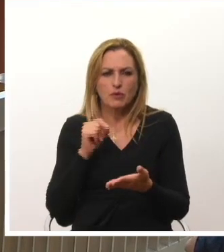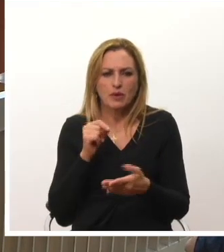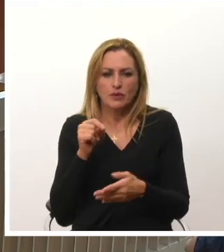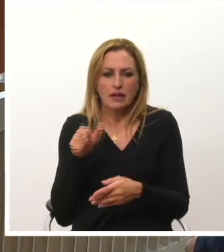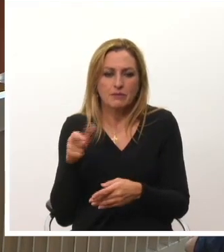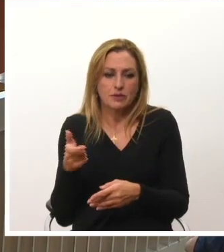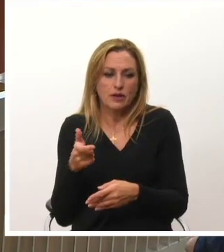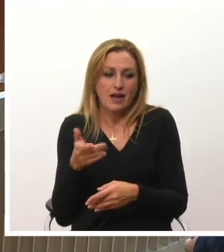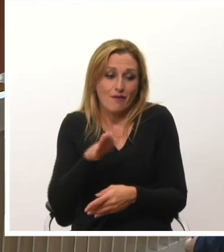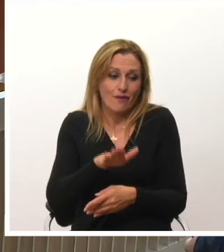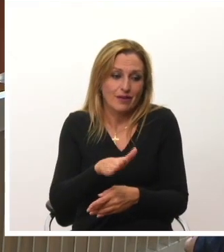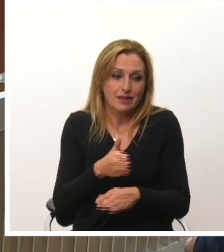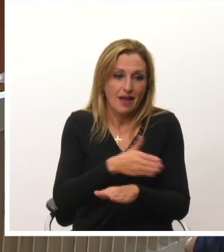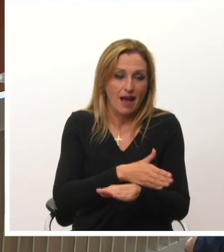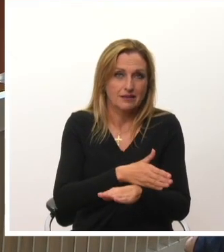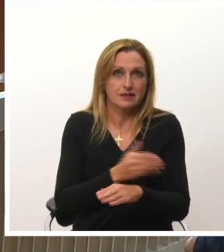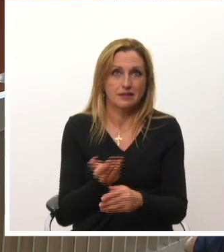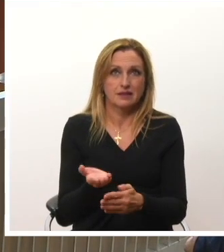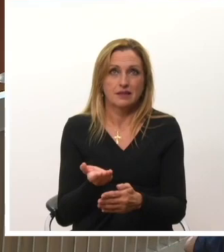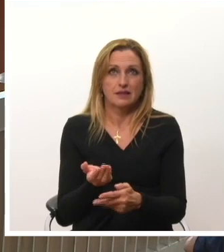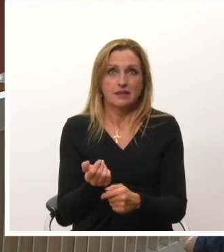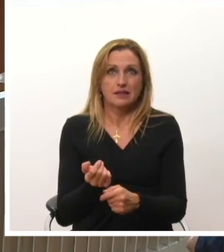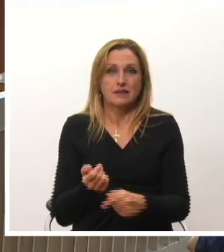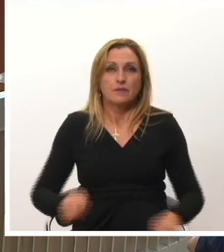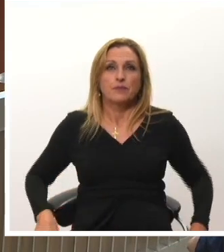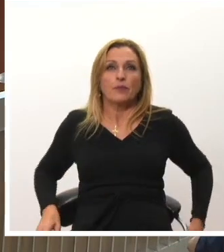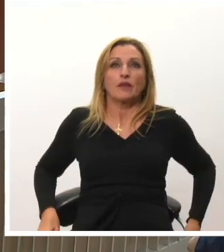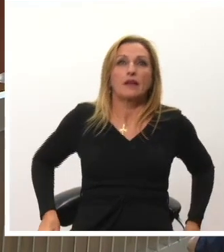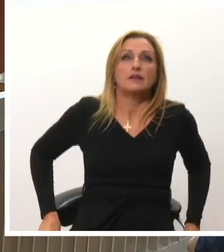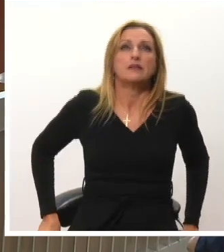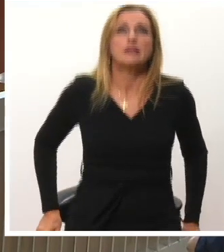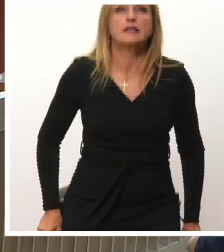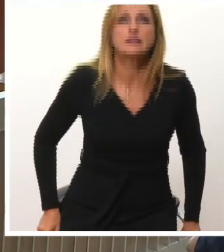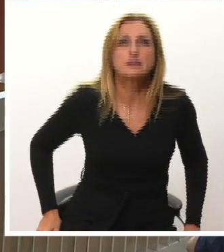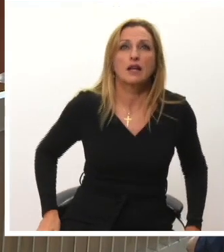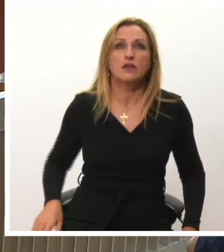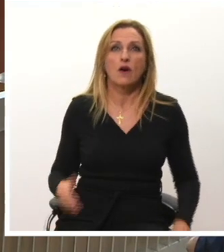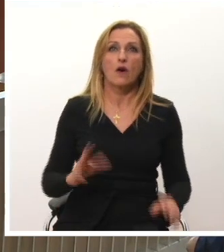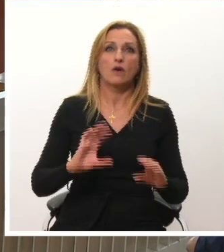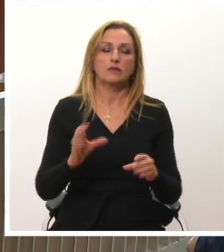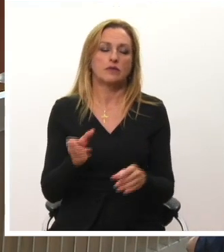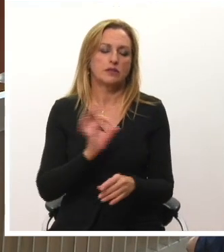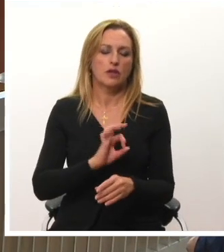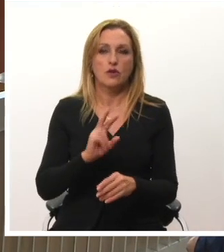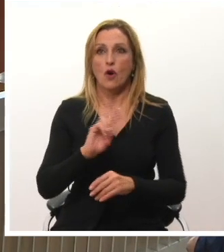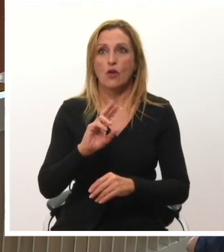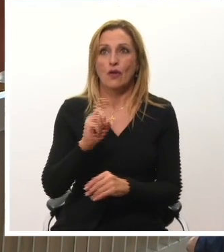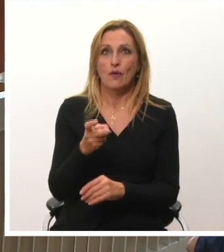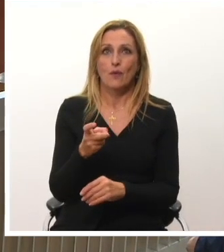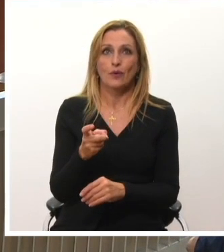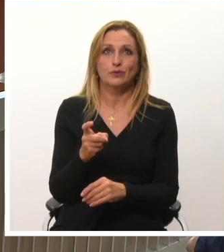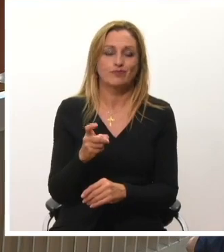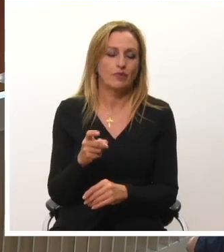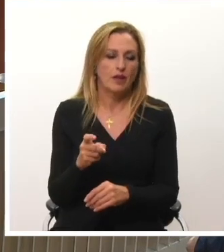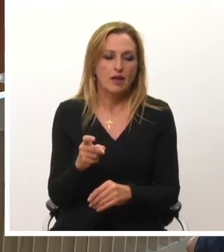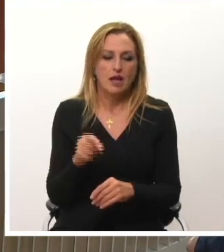queridos fallecidos Bueno luego veo al señor de la de vox señores de vox esto es como el día de la marmota esto es